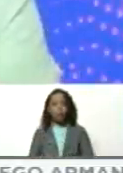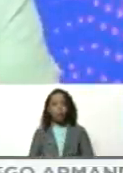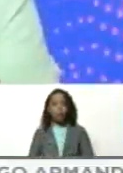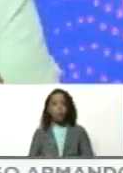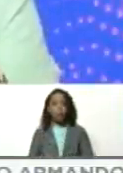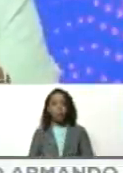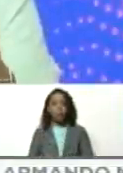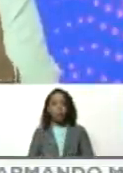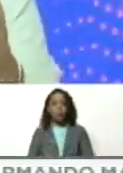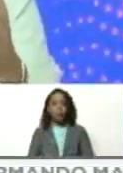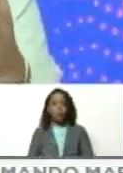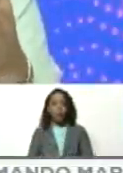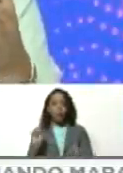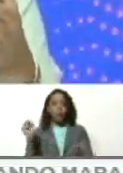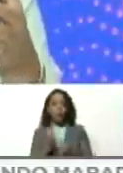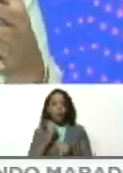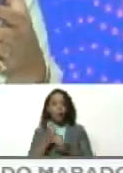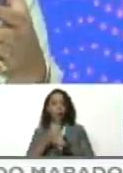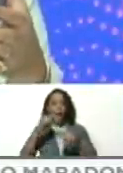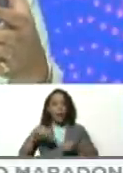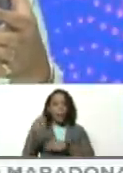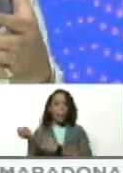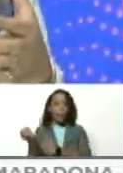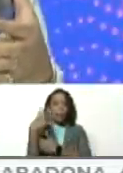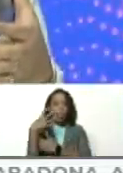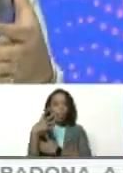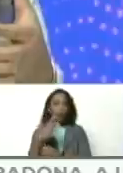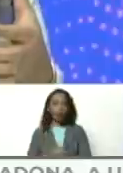Un trabajo, aquí me lo manda